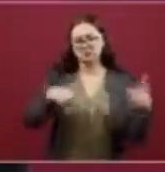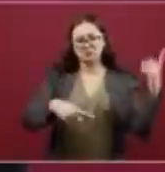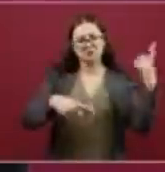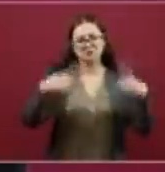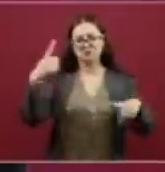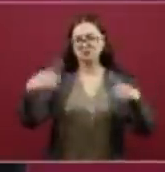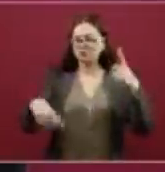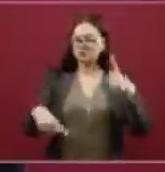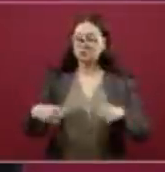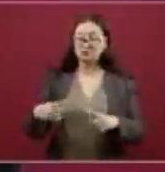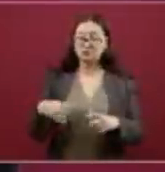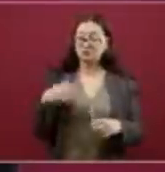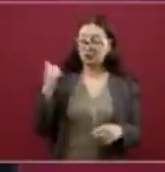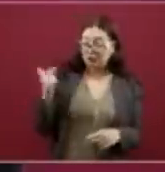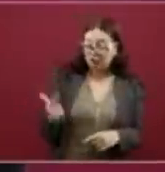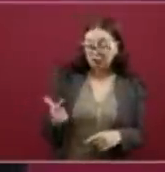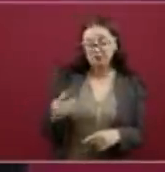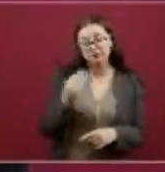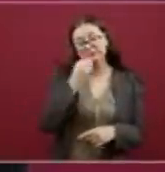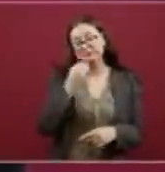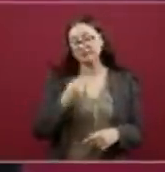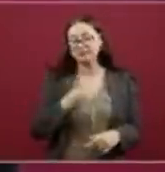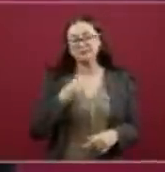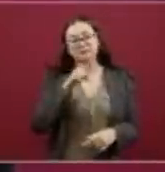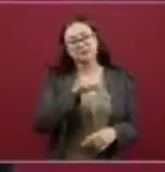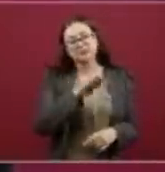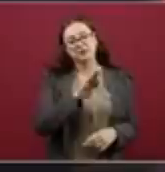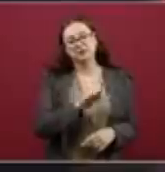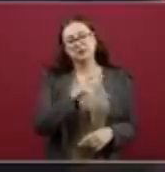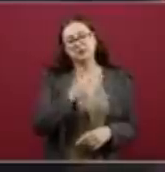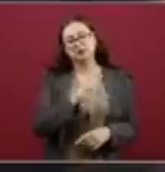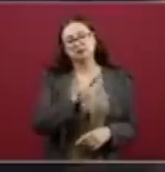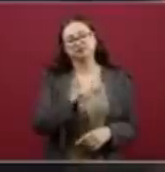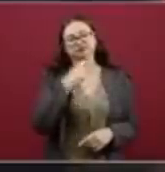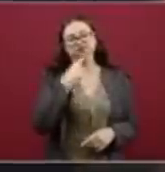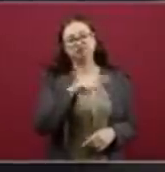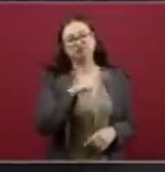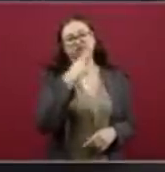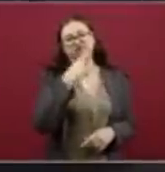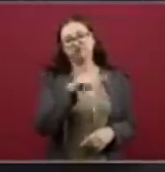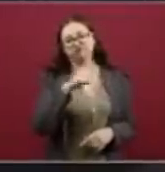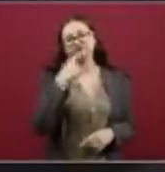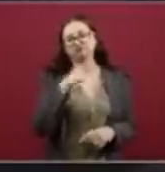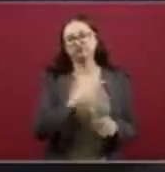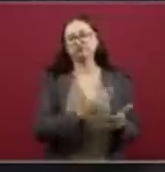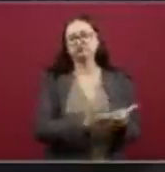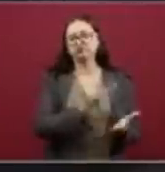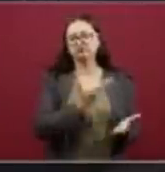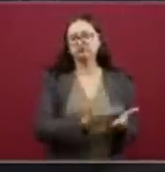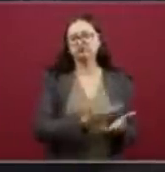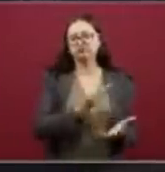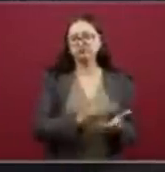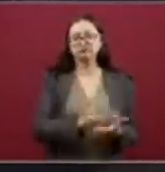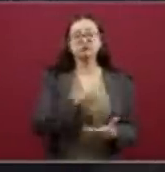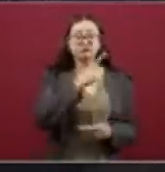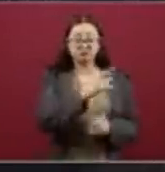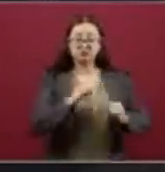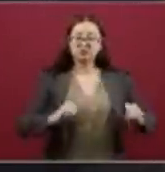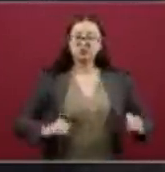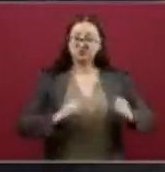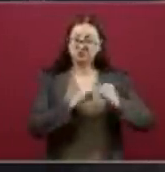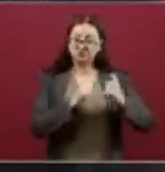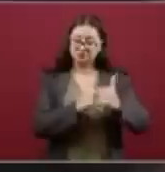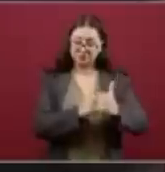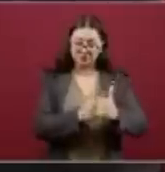presentar denuncias ante la Fiscalía General, que es la instancia autónoma